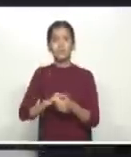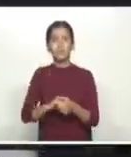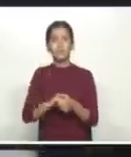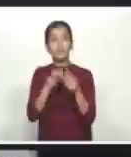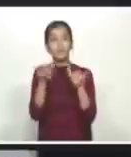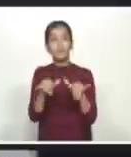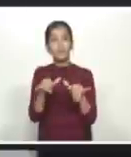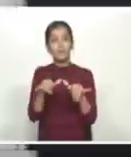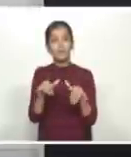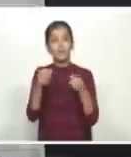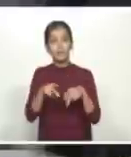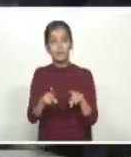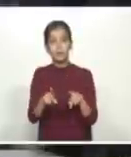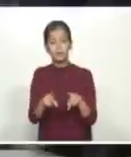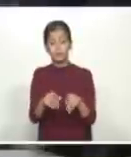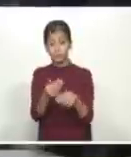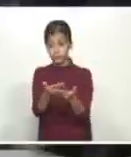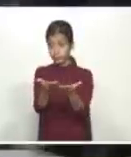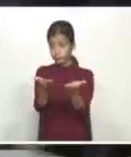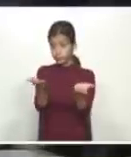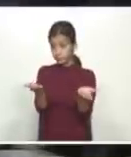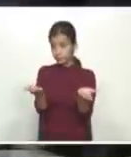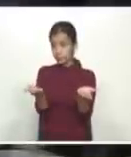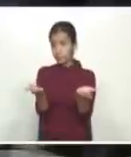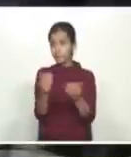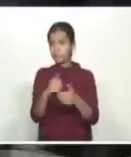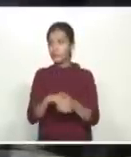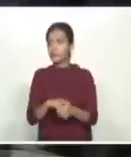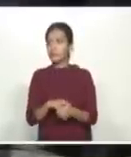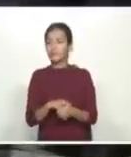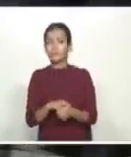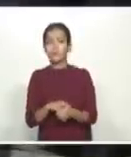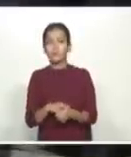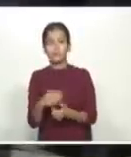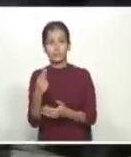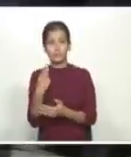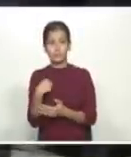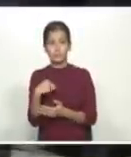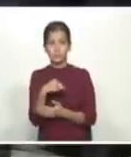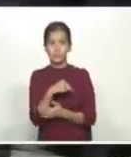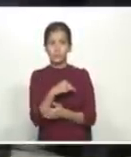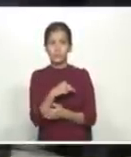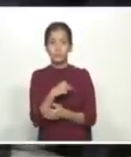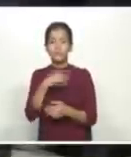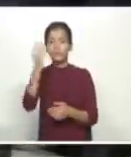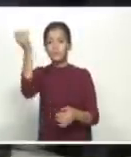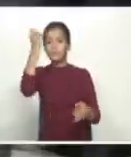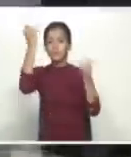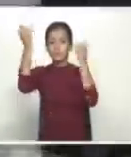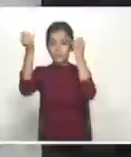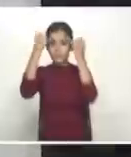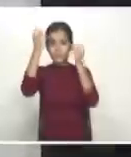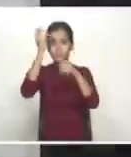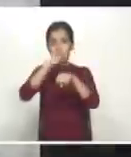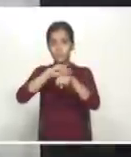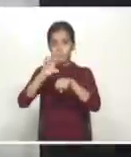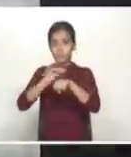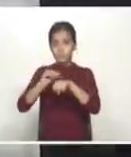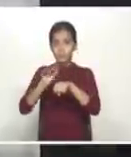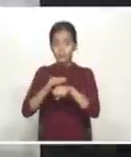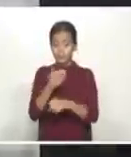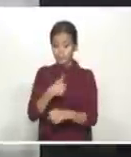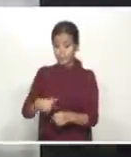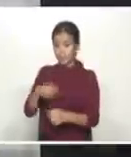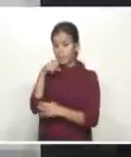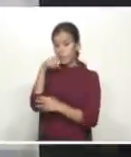de poder estar aquí con ustedes expresando algunas de nuestras ideas. La presidenta ha sido clara desde